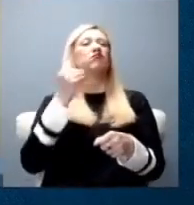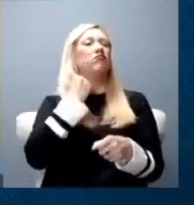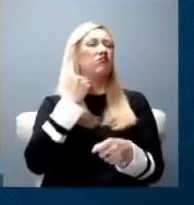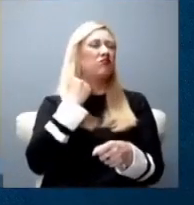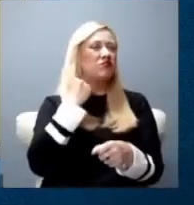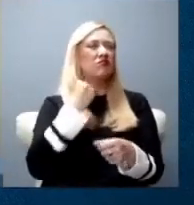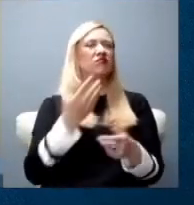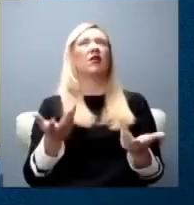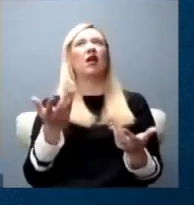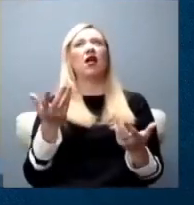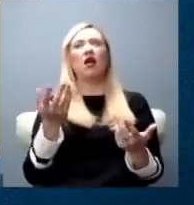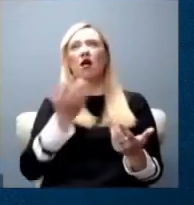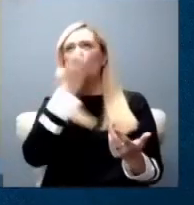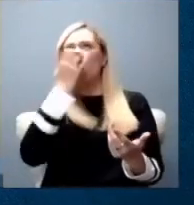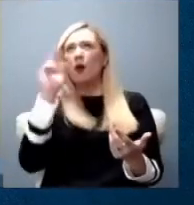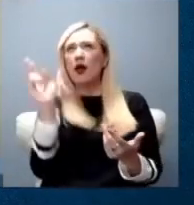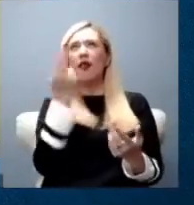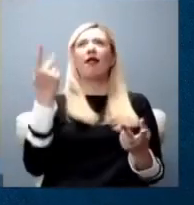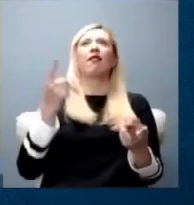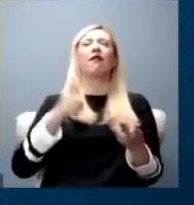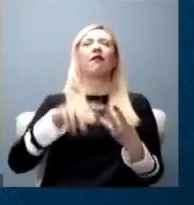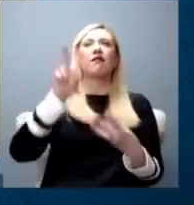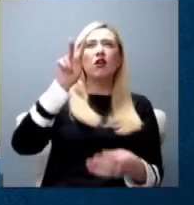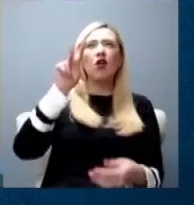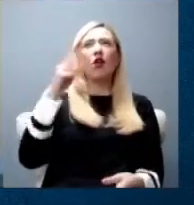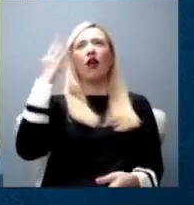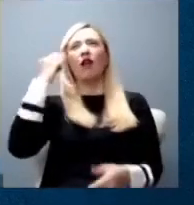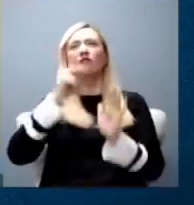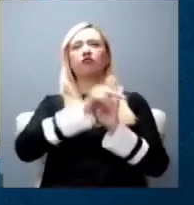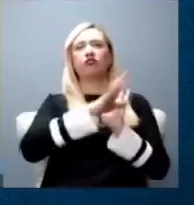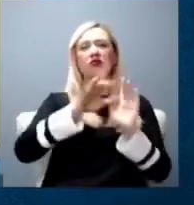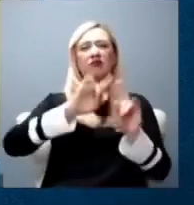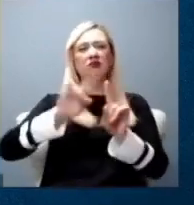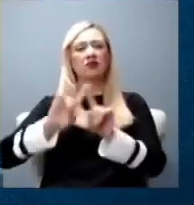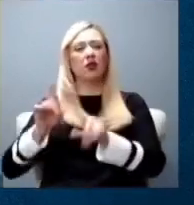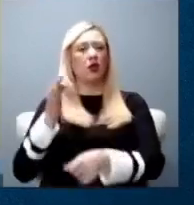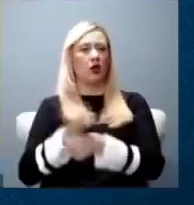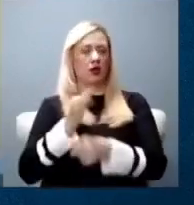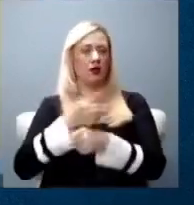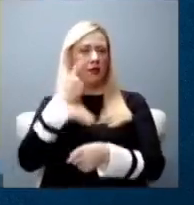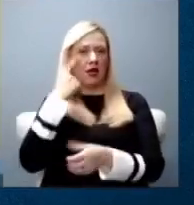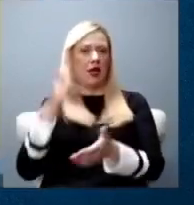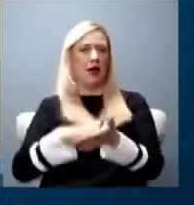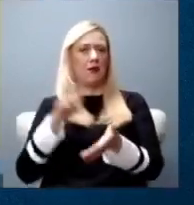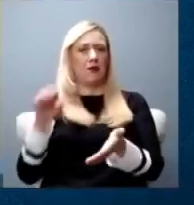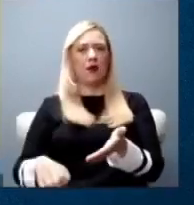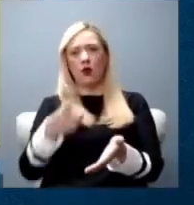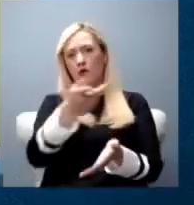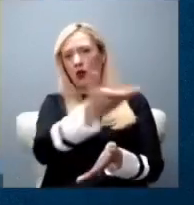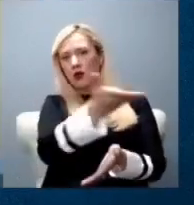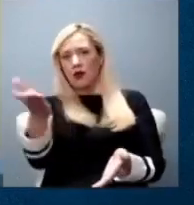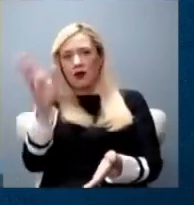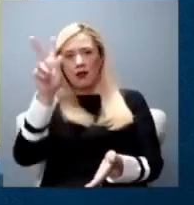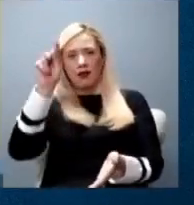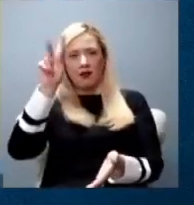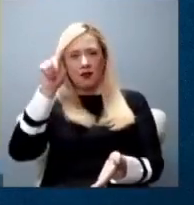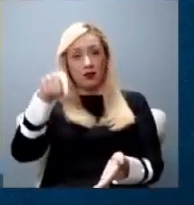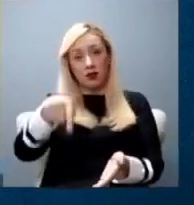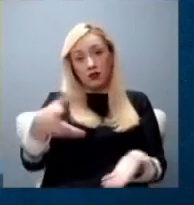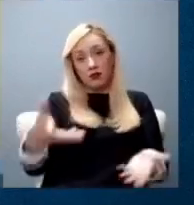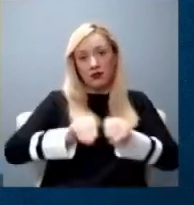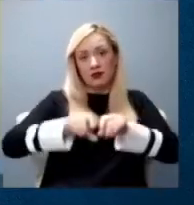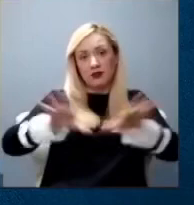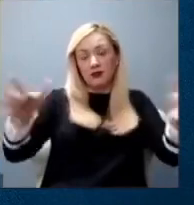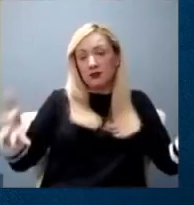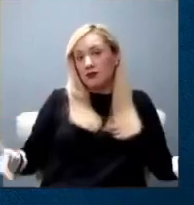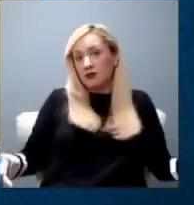la academia, los medios de comunicación, como lo que está haciendo en este momento ustedes a través de este programa, porque